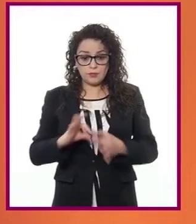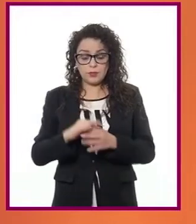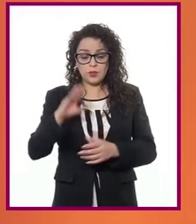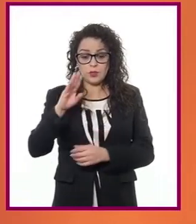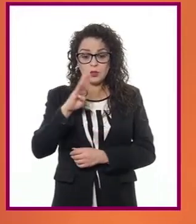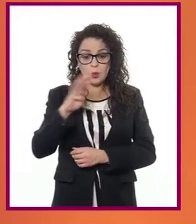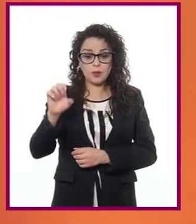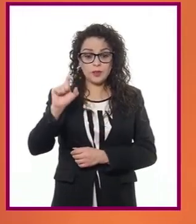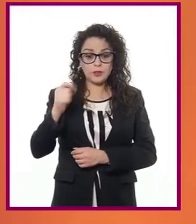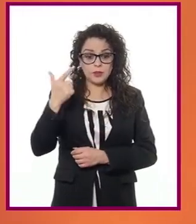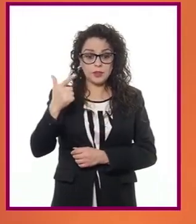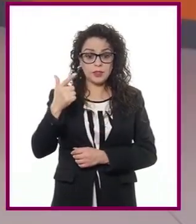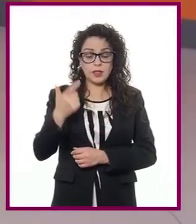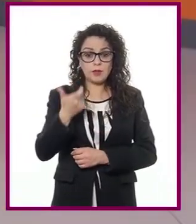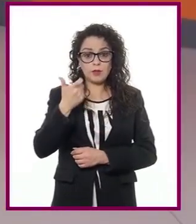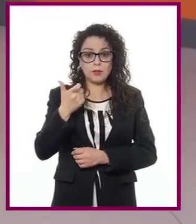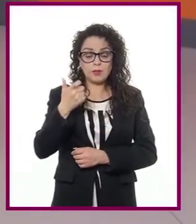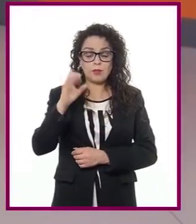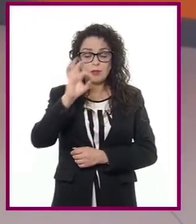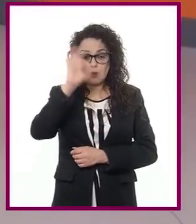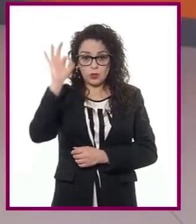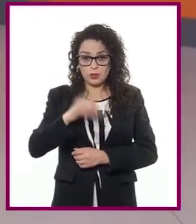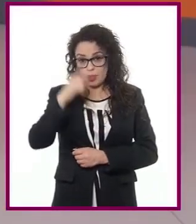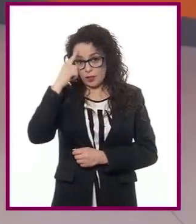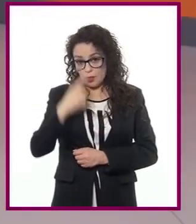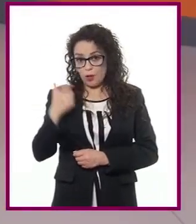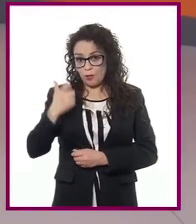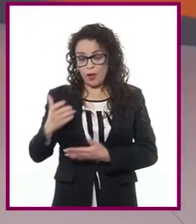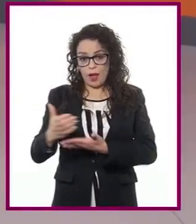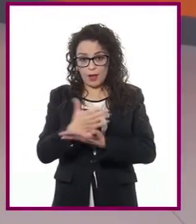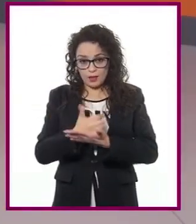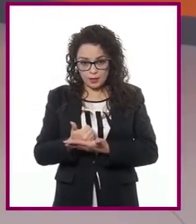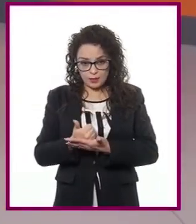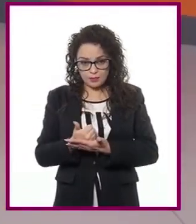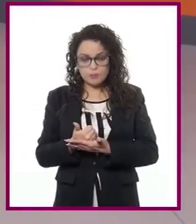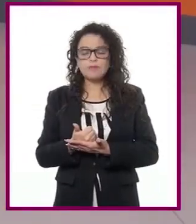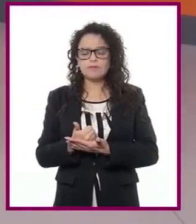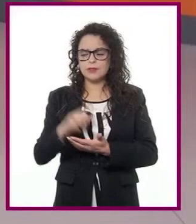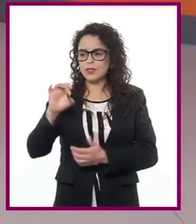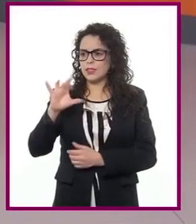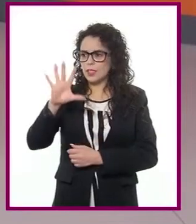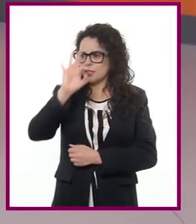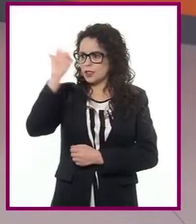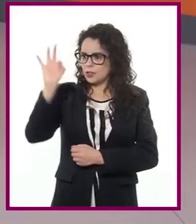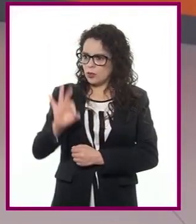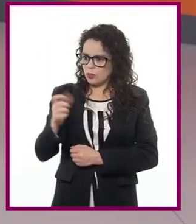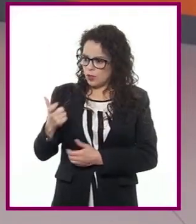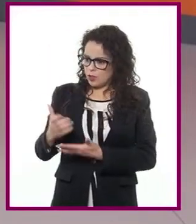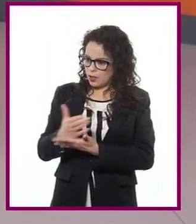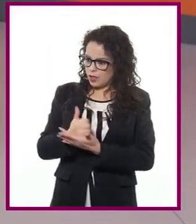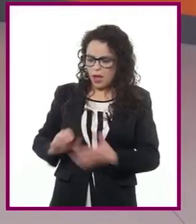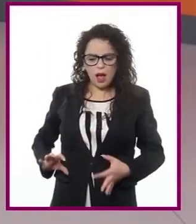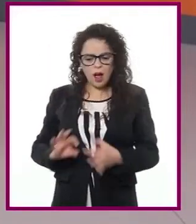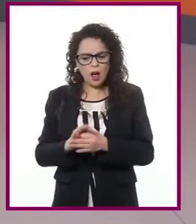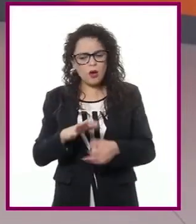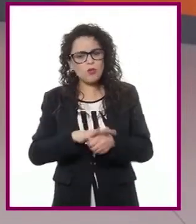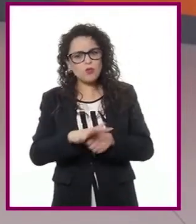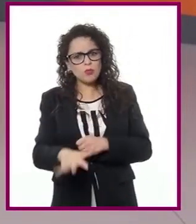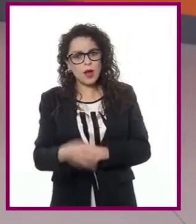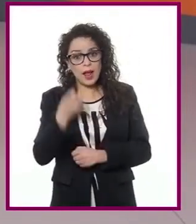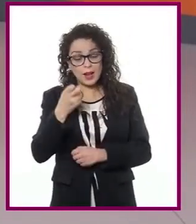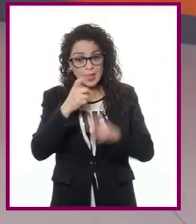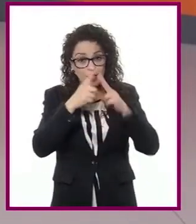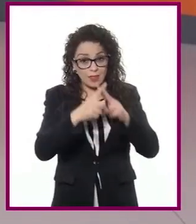de recuperación? ¿Cuánto dinero le corresponde al 35% de la ganancia? Para resolver